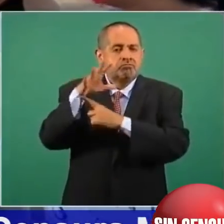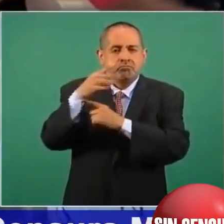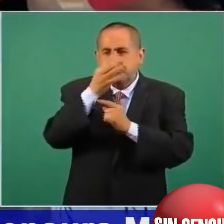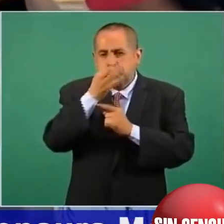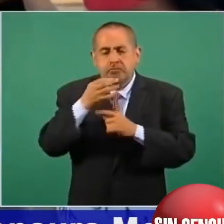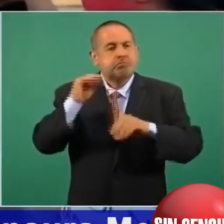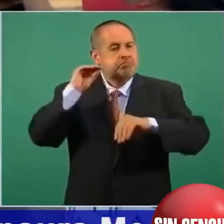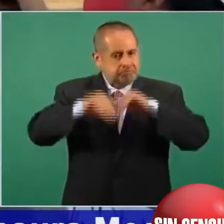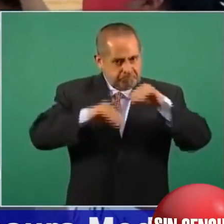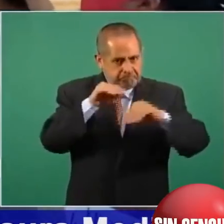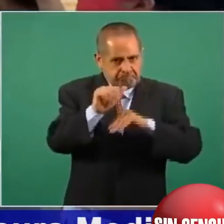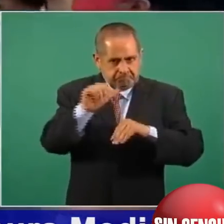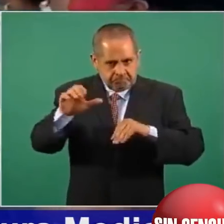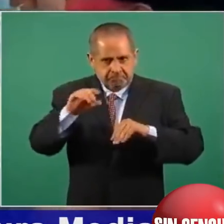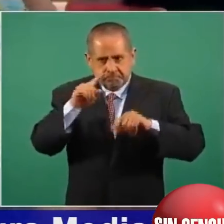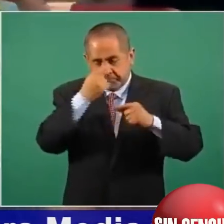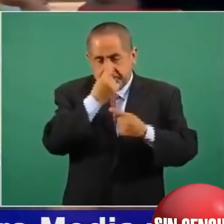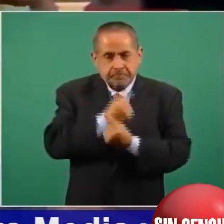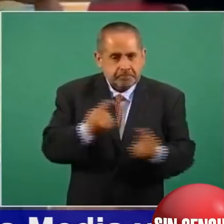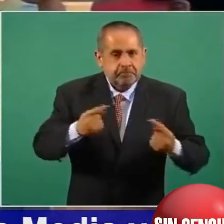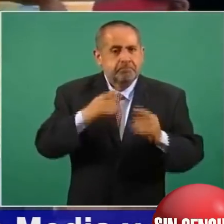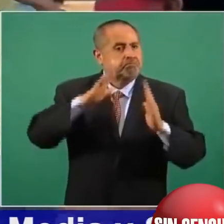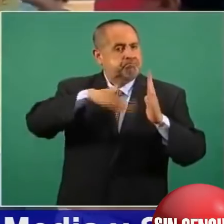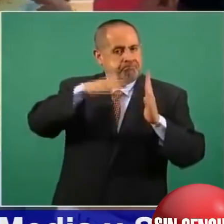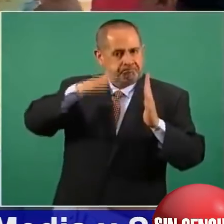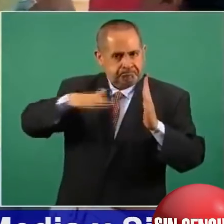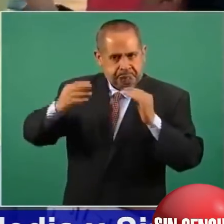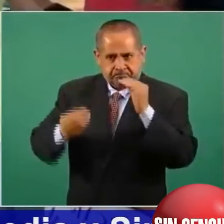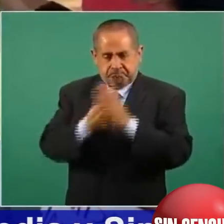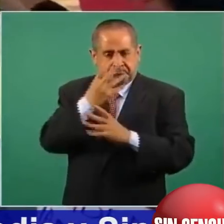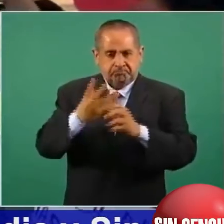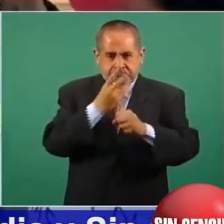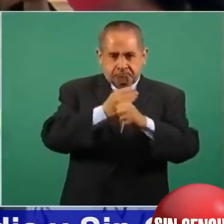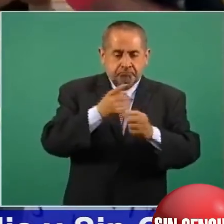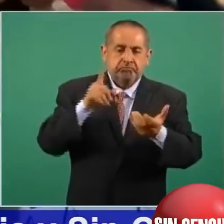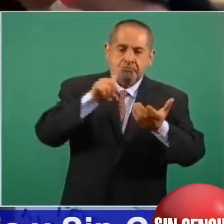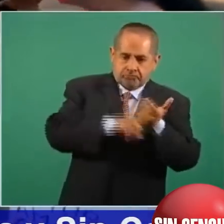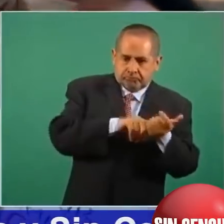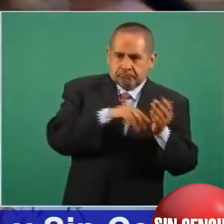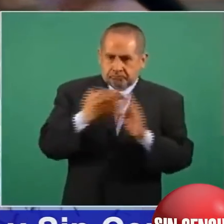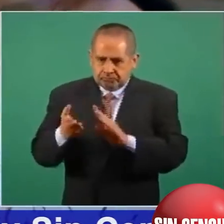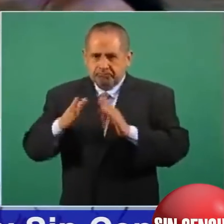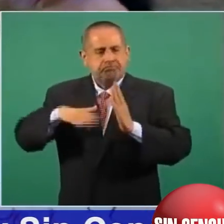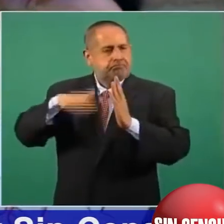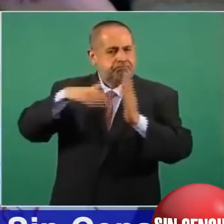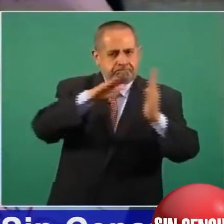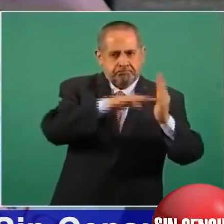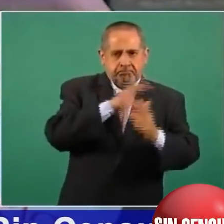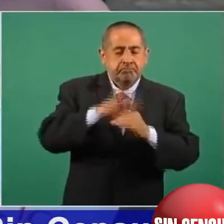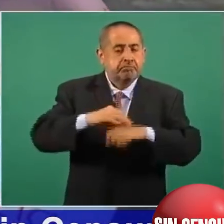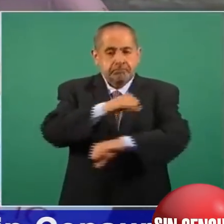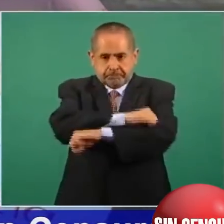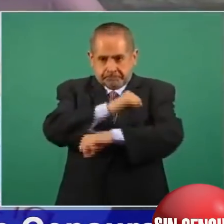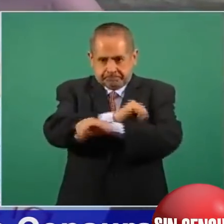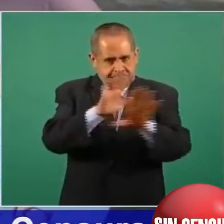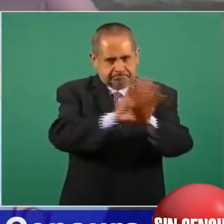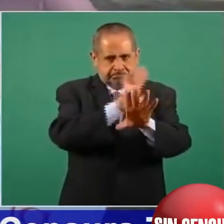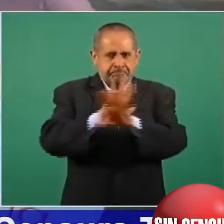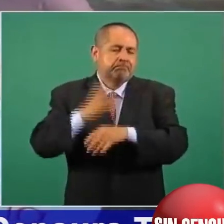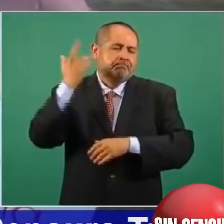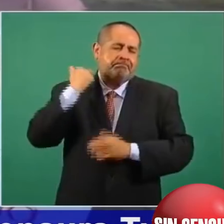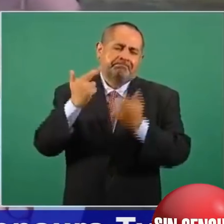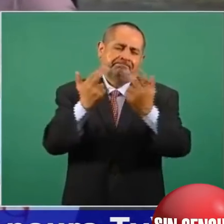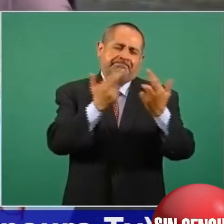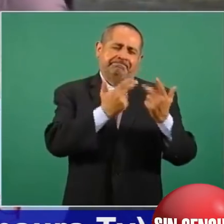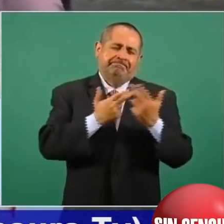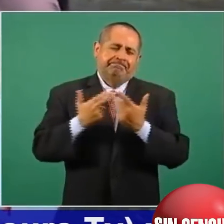les cambiamos los abanicos, la pintura es nueva, tanto por dentro como por fuera. Las ventanas se cambiaron porque las ventanas pues ya